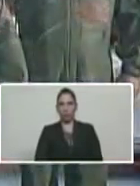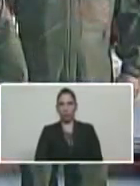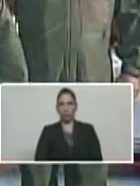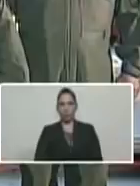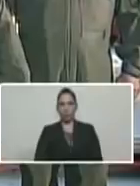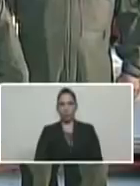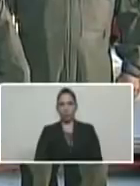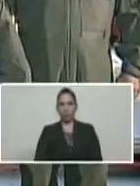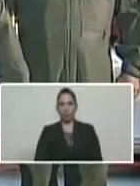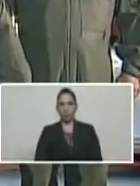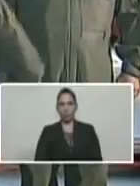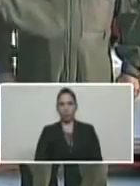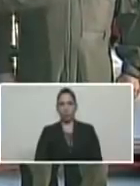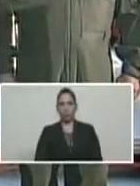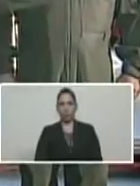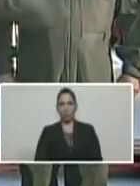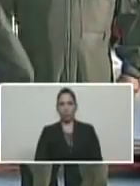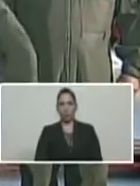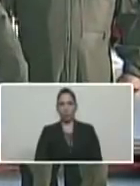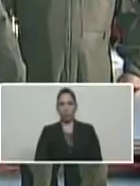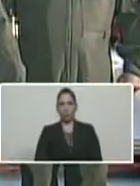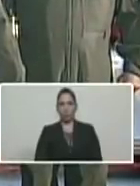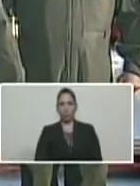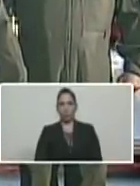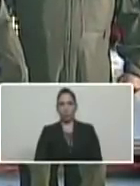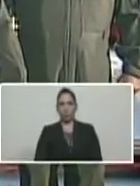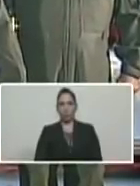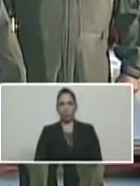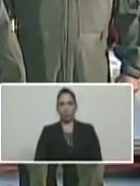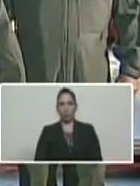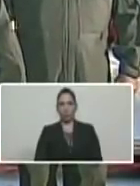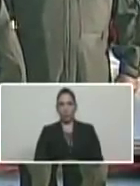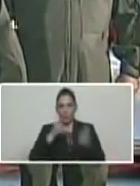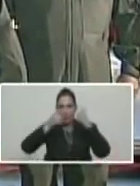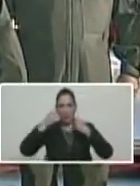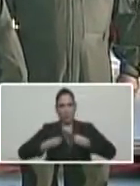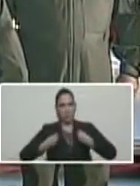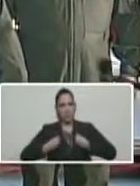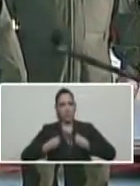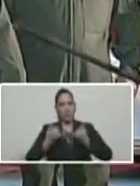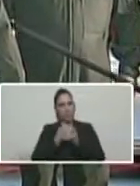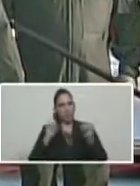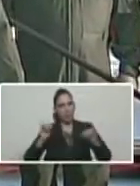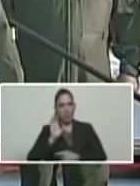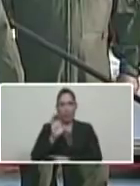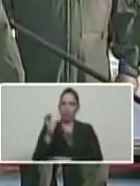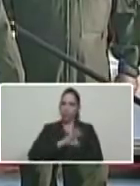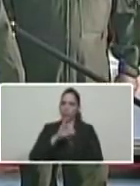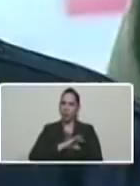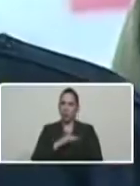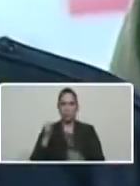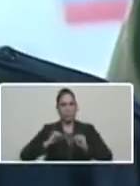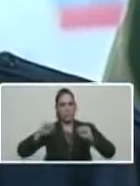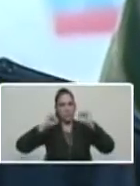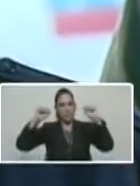Amén. ¡Saludo! ¡Chávez vive! La patria sigue. Independencia y patria socialista. Viviremos y venceremos. El